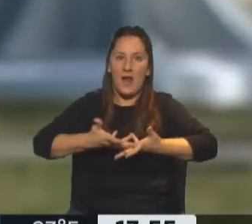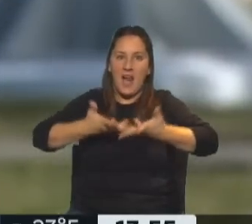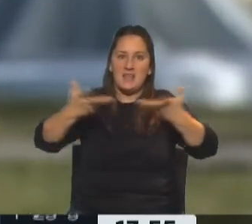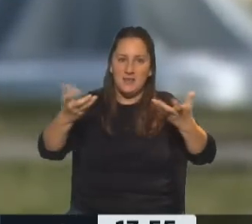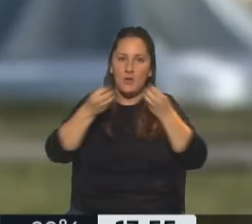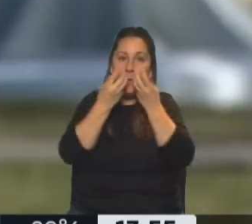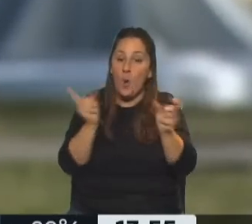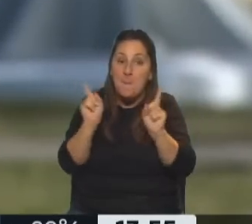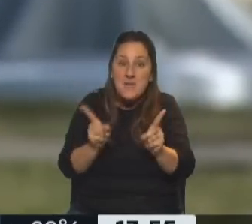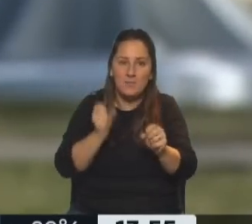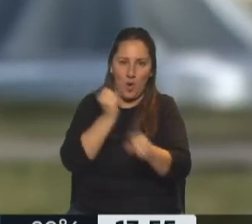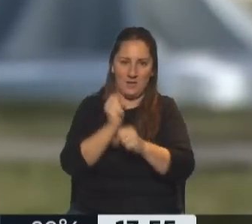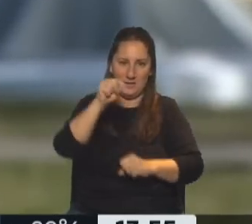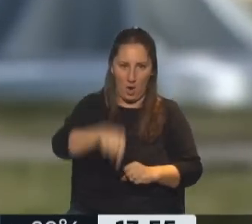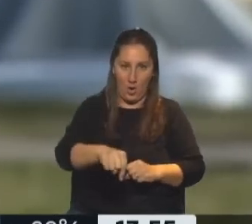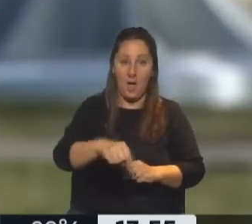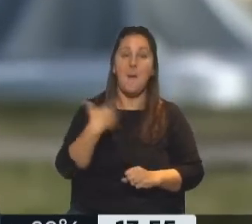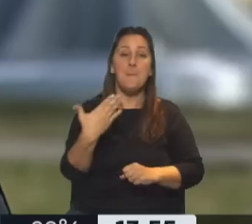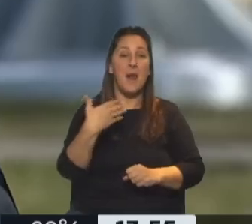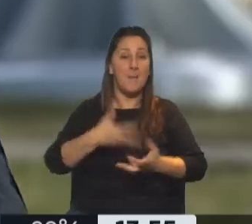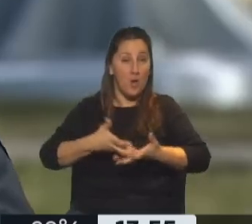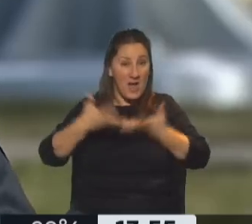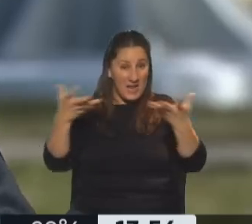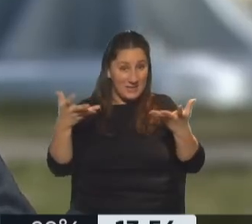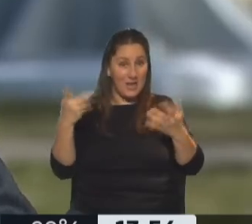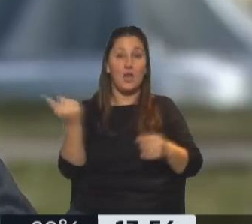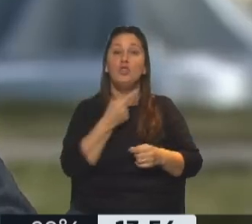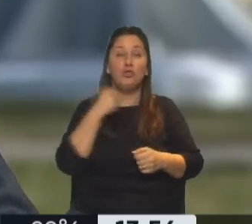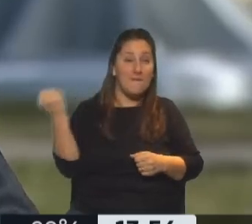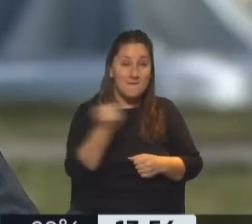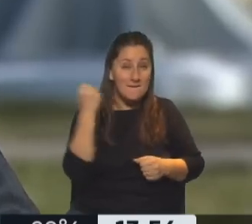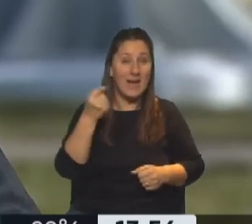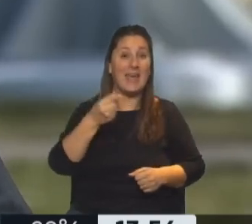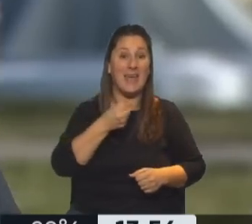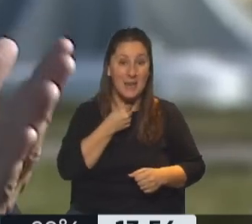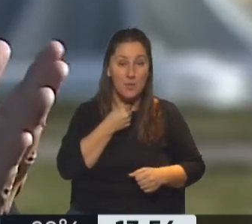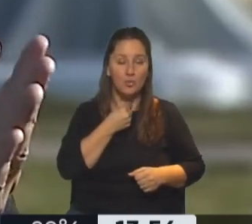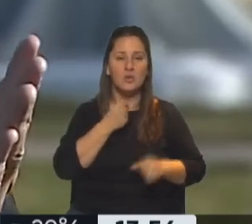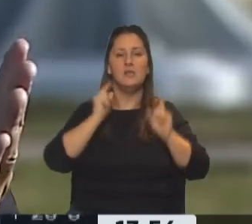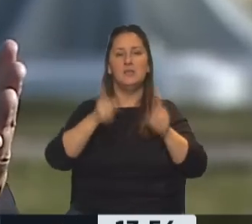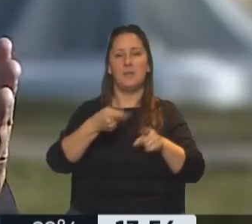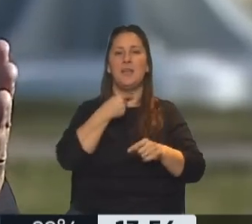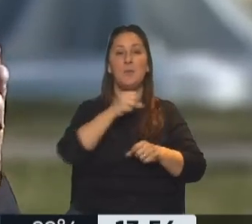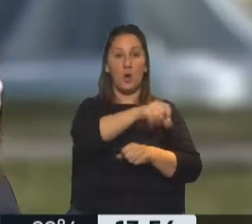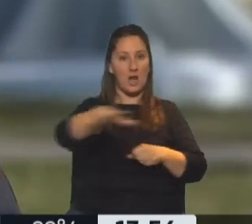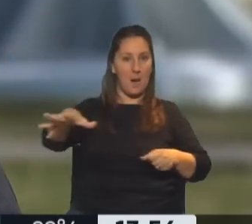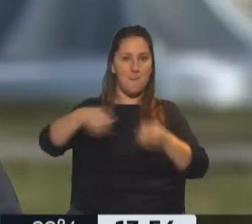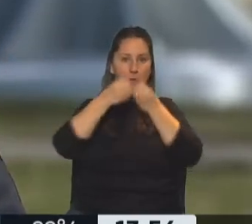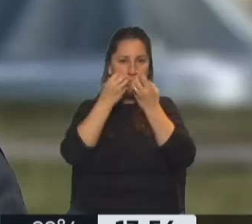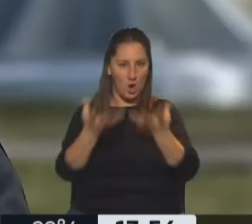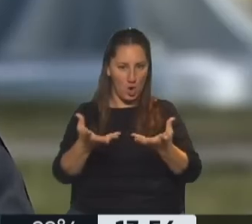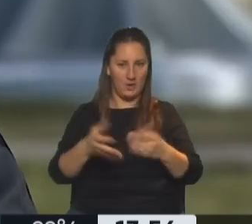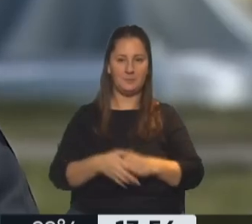hemos hecho hasta ahora. Para el crecimiento que nosotros aspiramos, también queremos que el campo crezca,